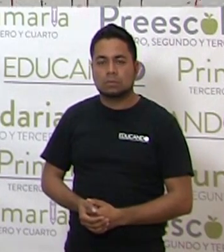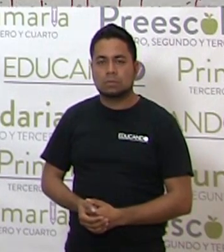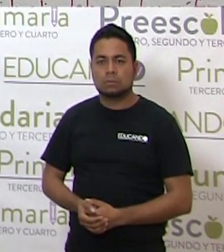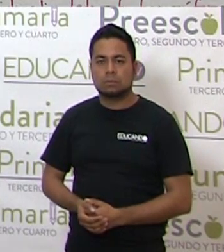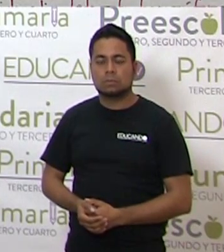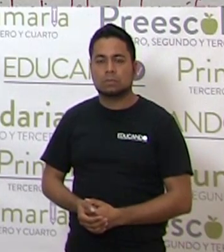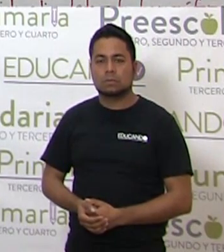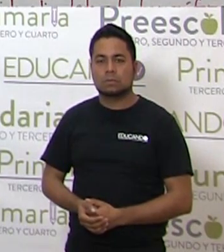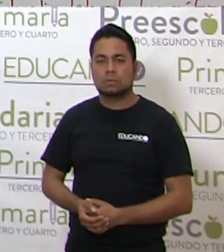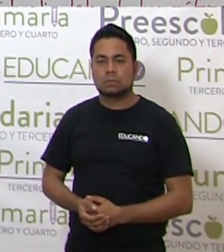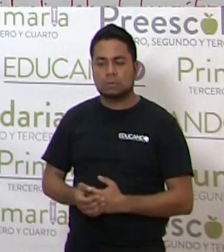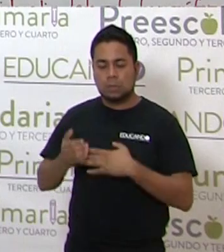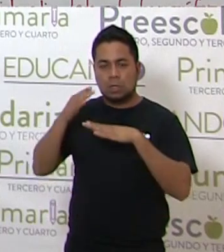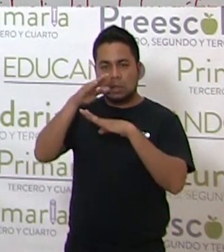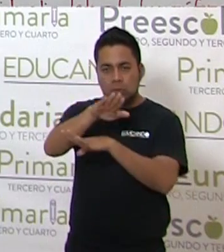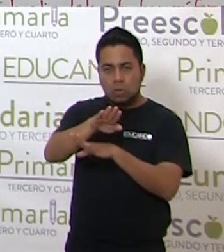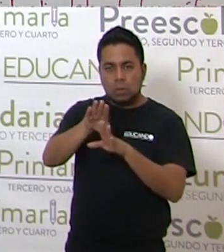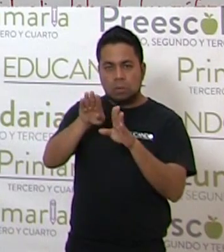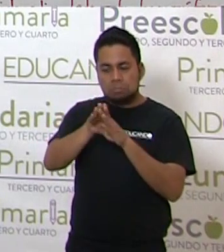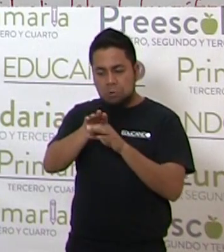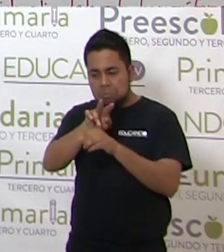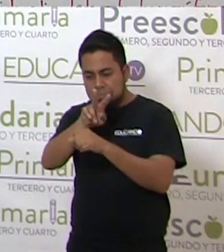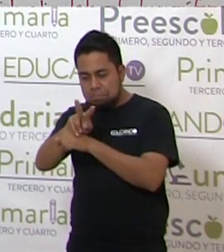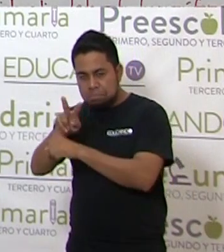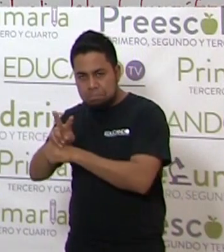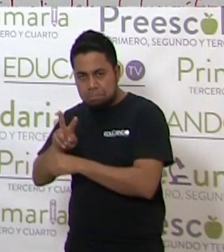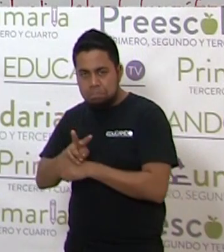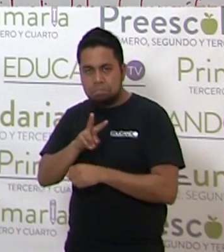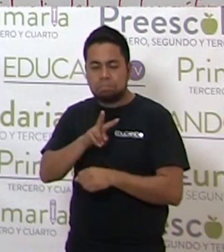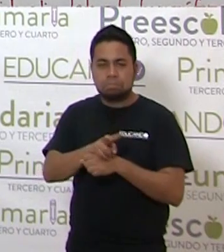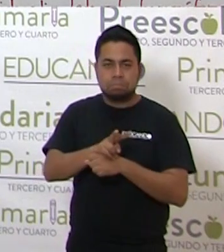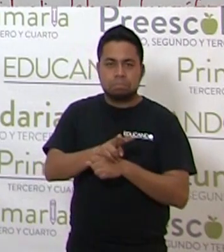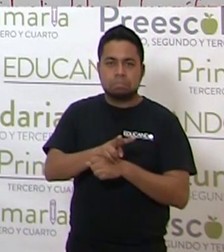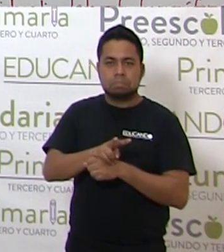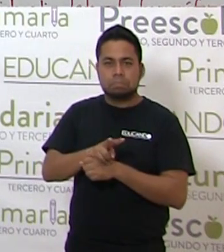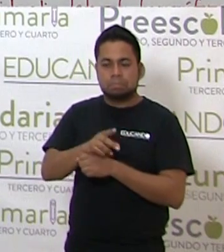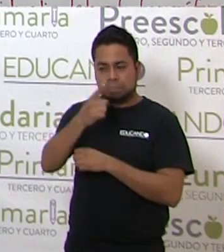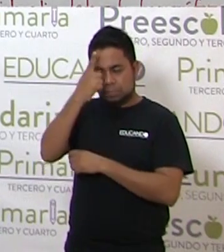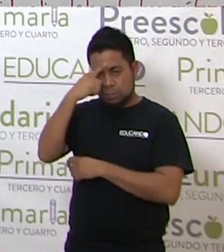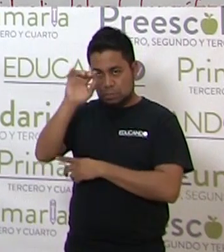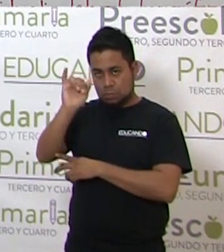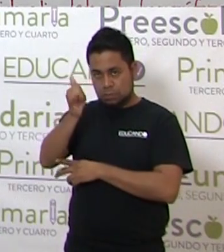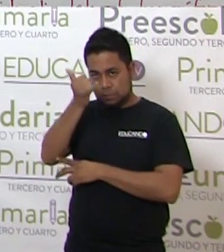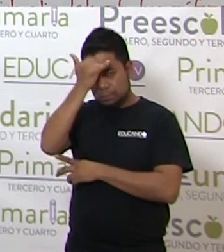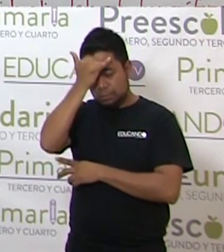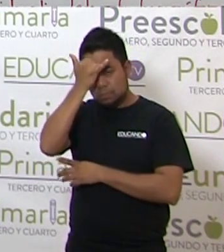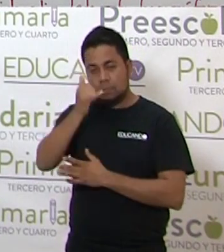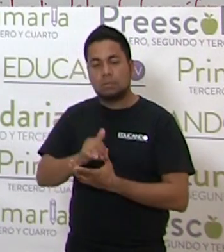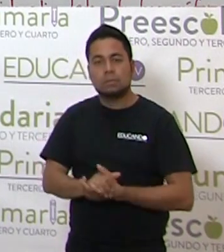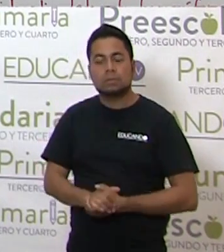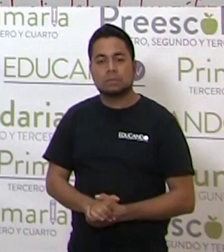de la crianza de las vacas.